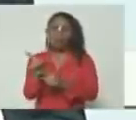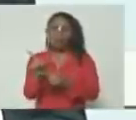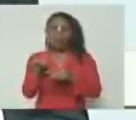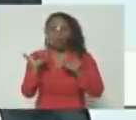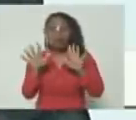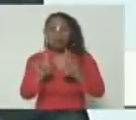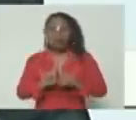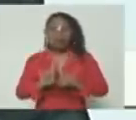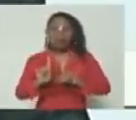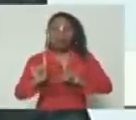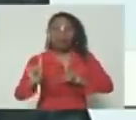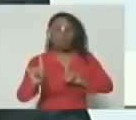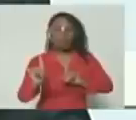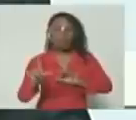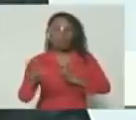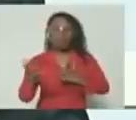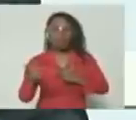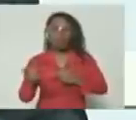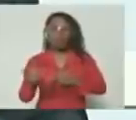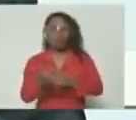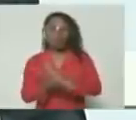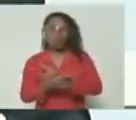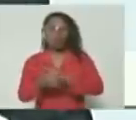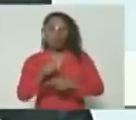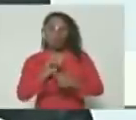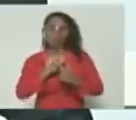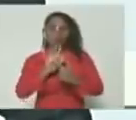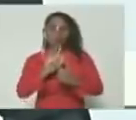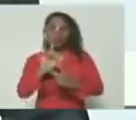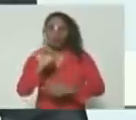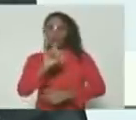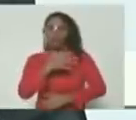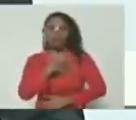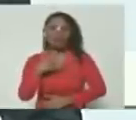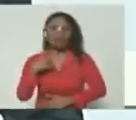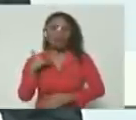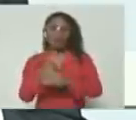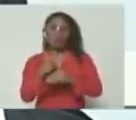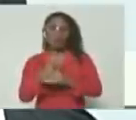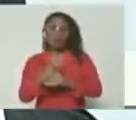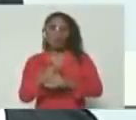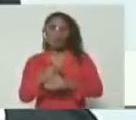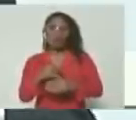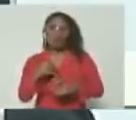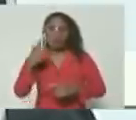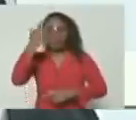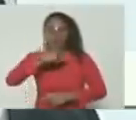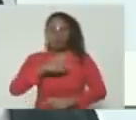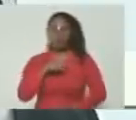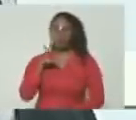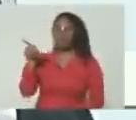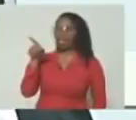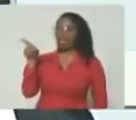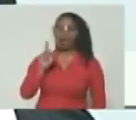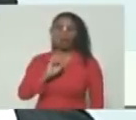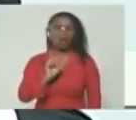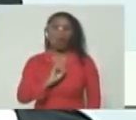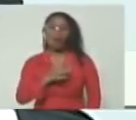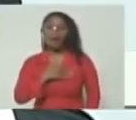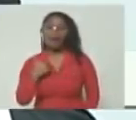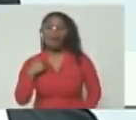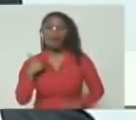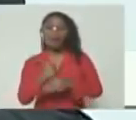alejado de los señalamientos, porque no queremos seguir siendo actores de señalamiento, queremos ser promotores de